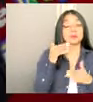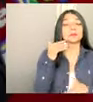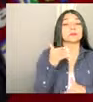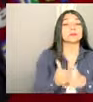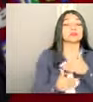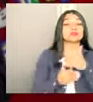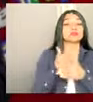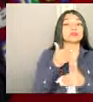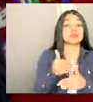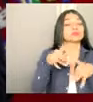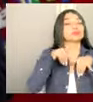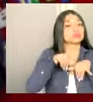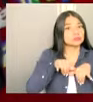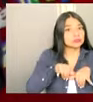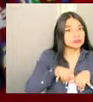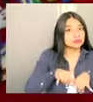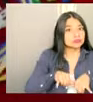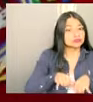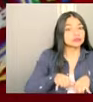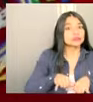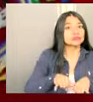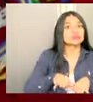procesos avanzan,